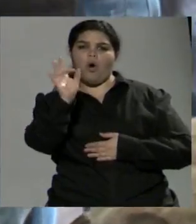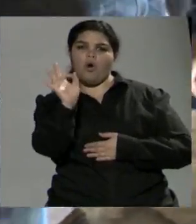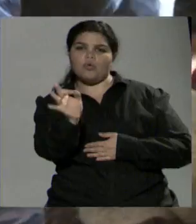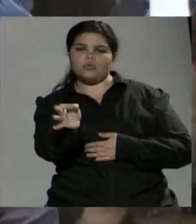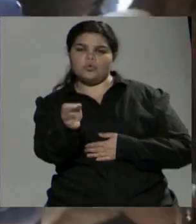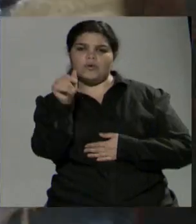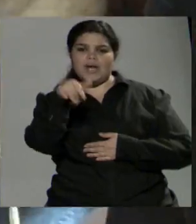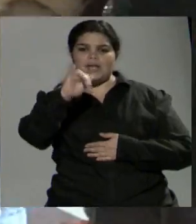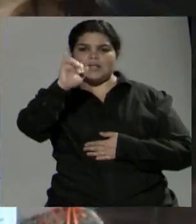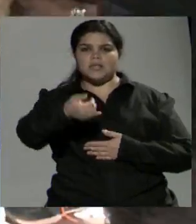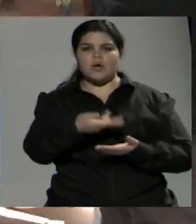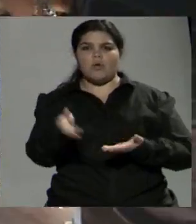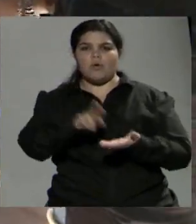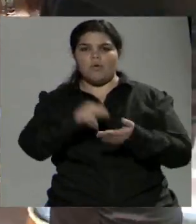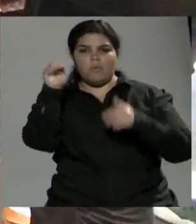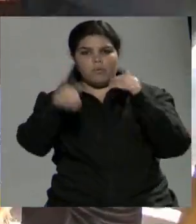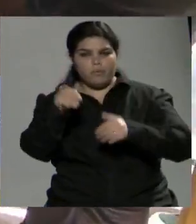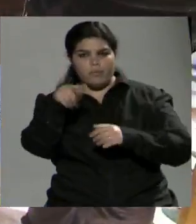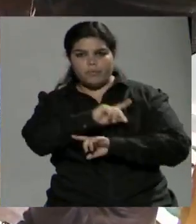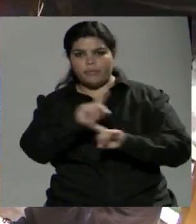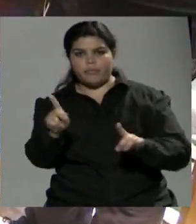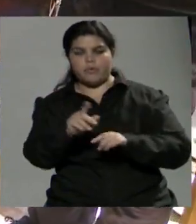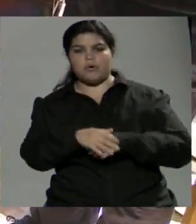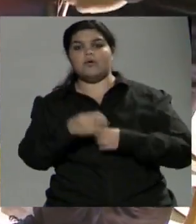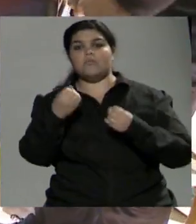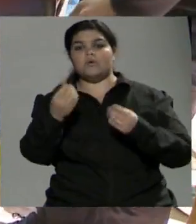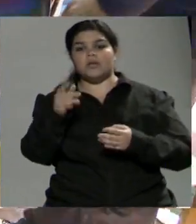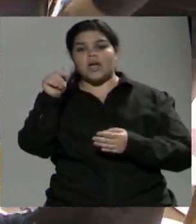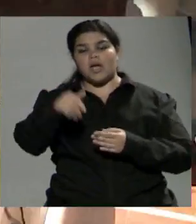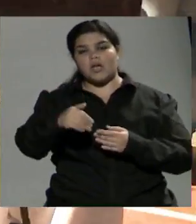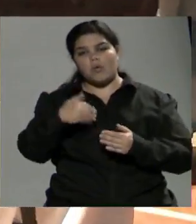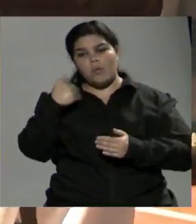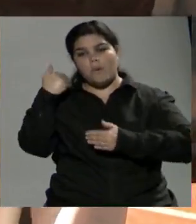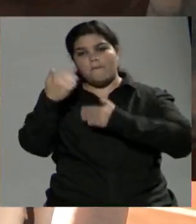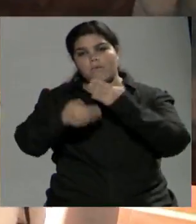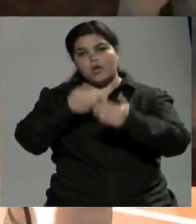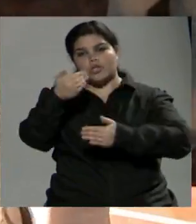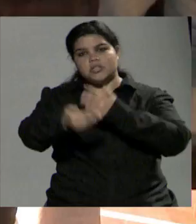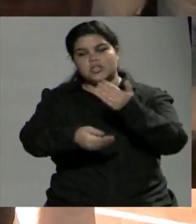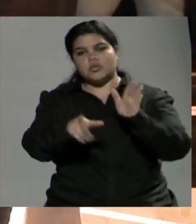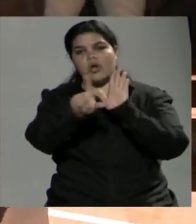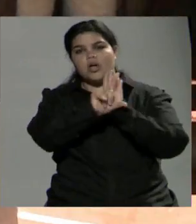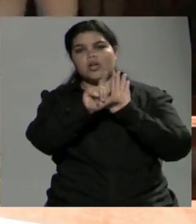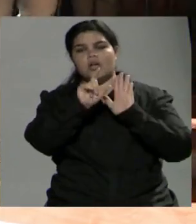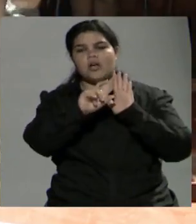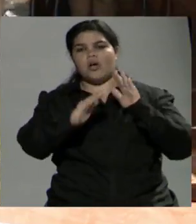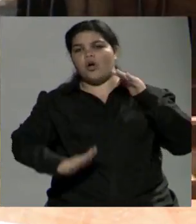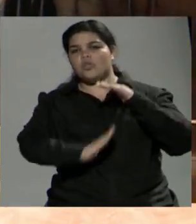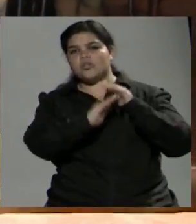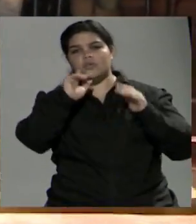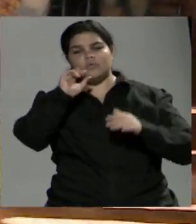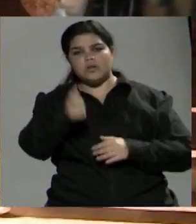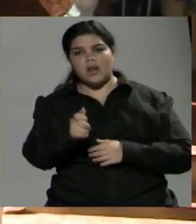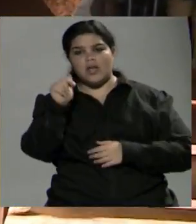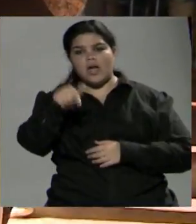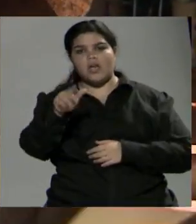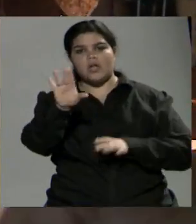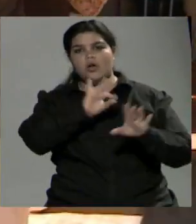hay una primera restricción que es de tipo constitucional, y más allá de que la